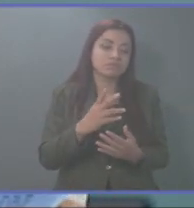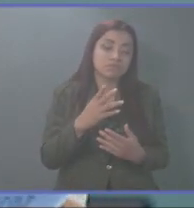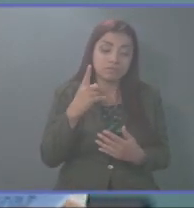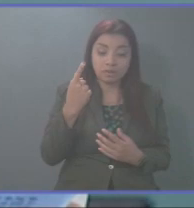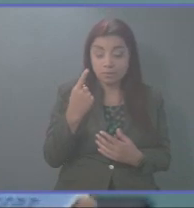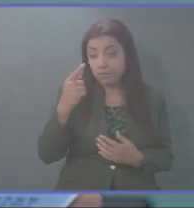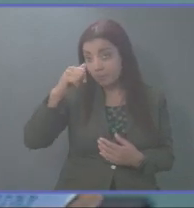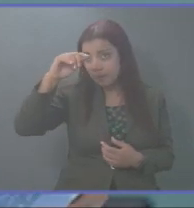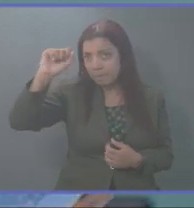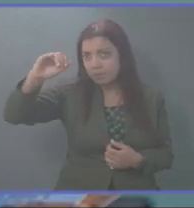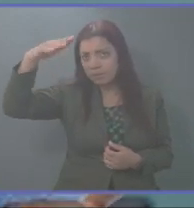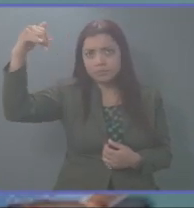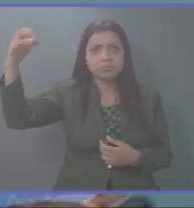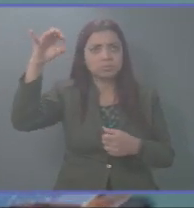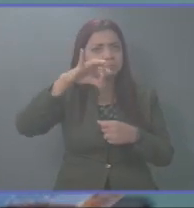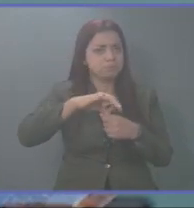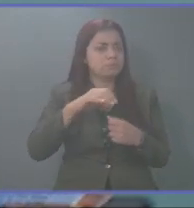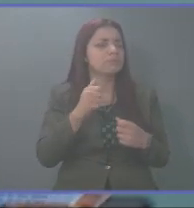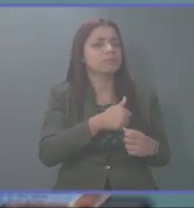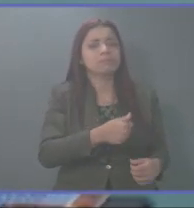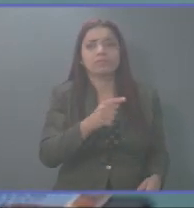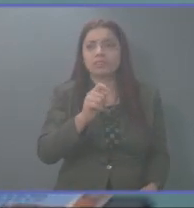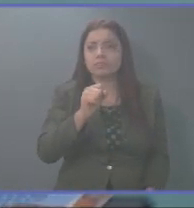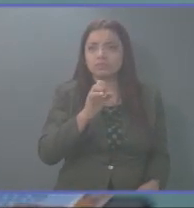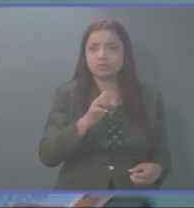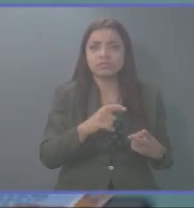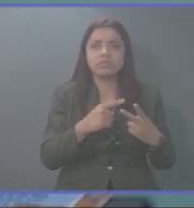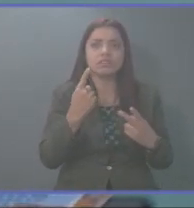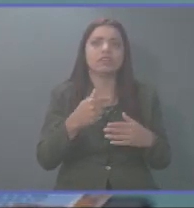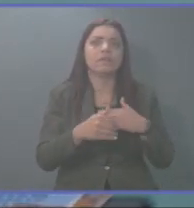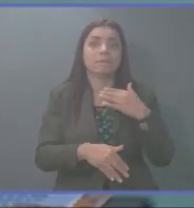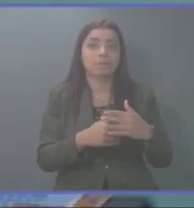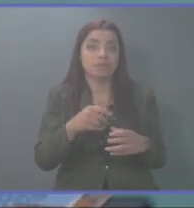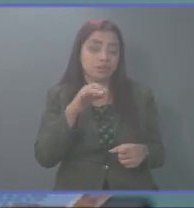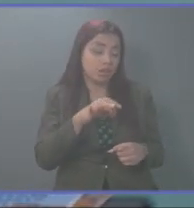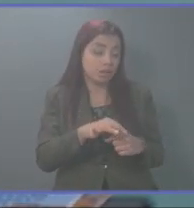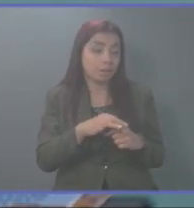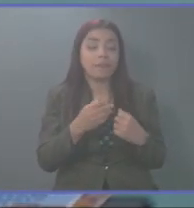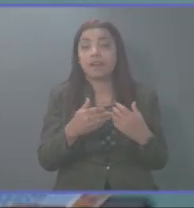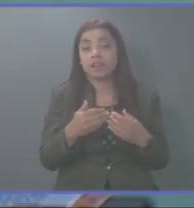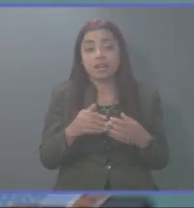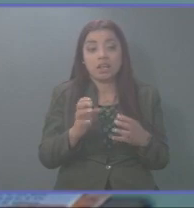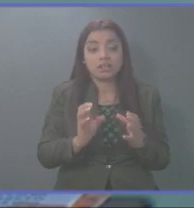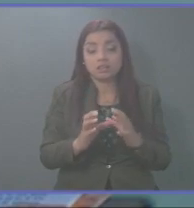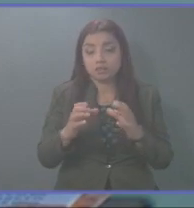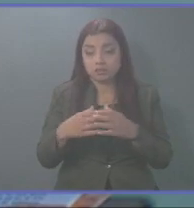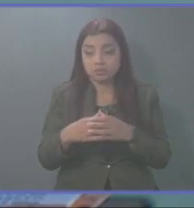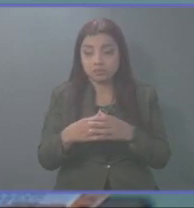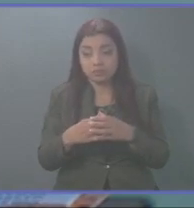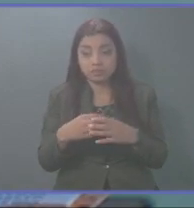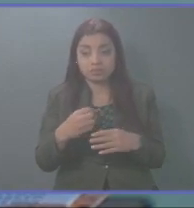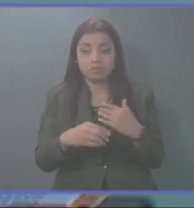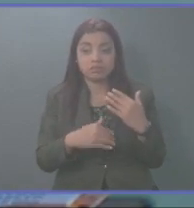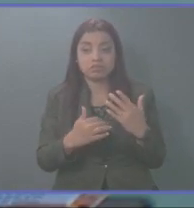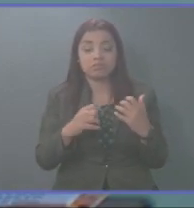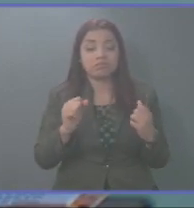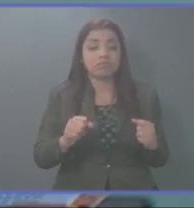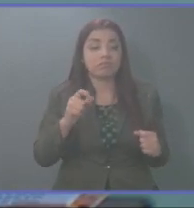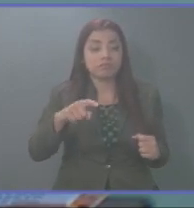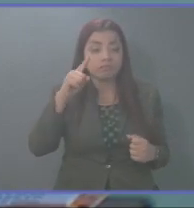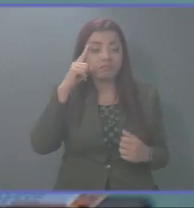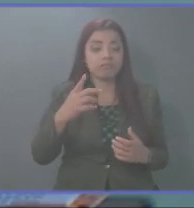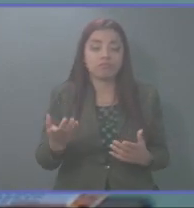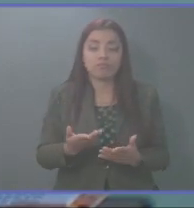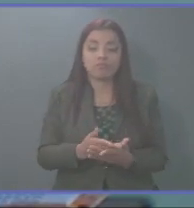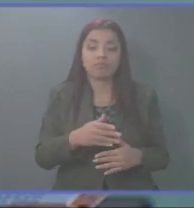del exterior. El Tribunal Supremo Electoral, los contendientes electorales y los organismos temporales que intervienen. Es por eso que se propone que el